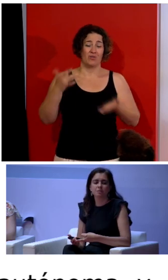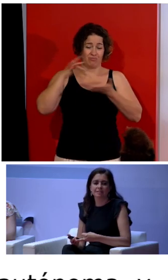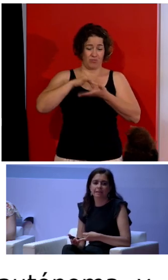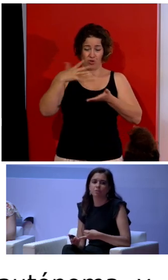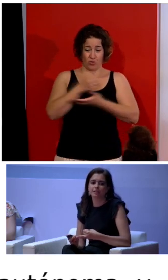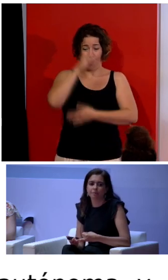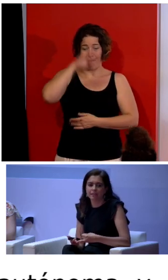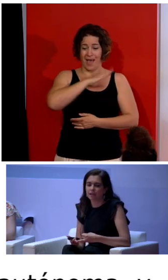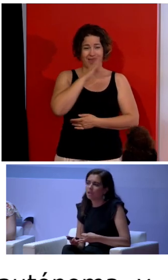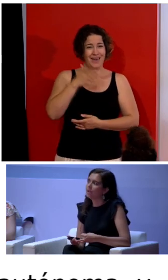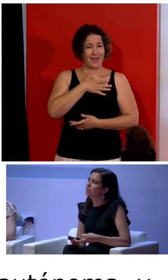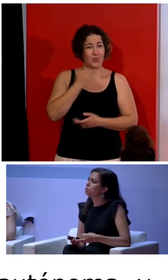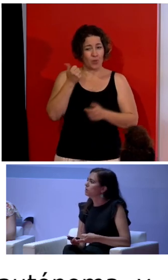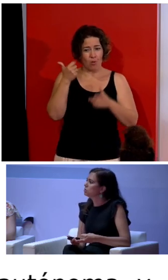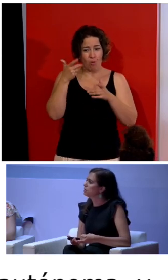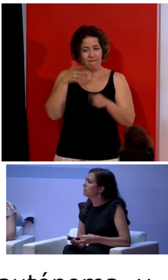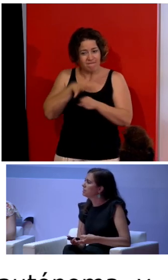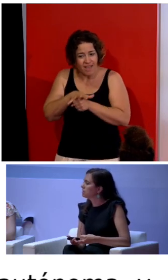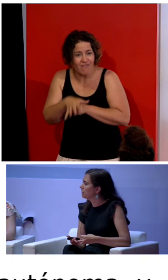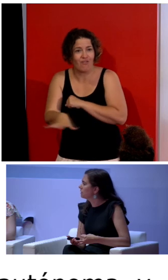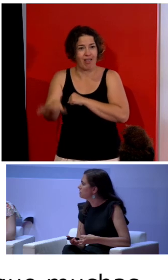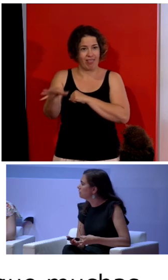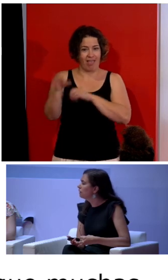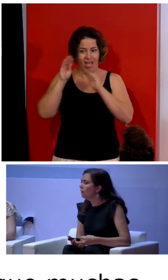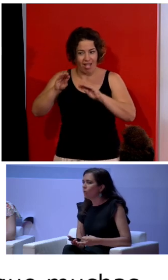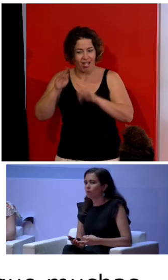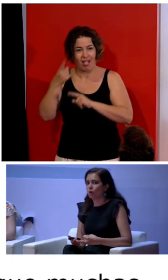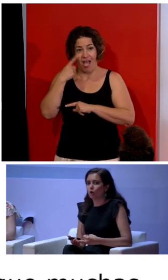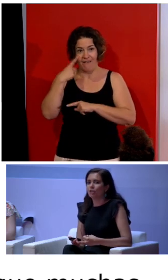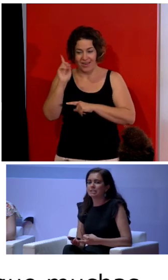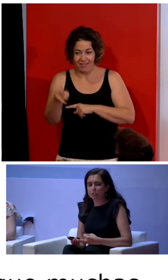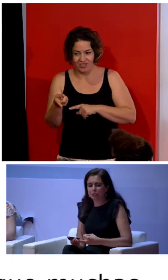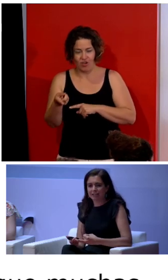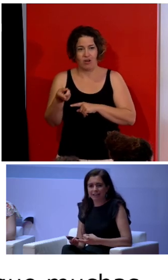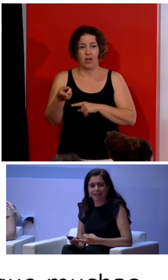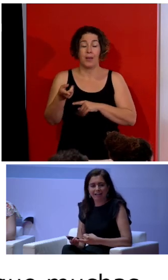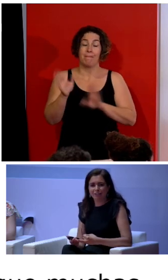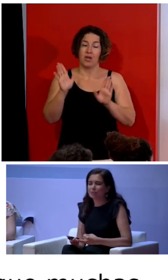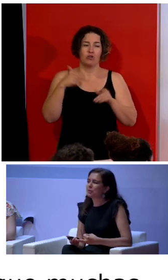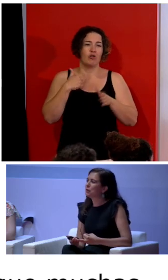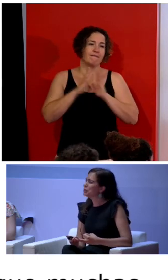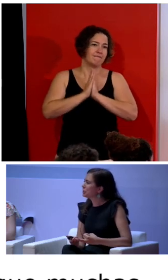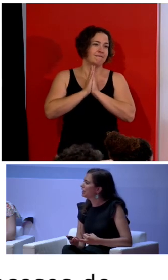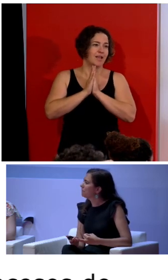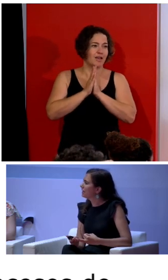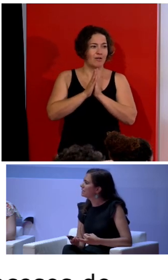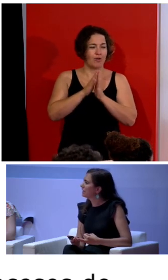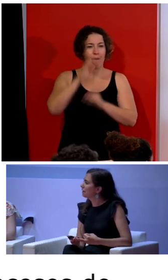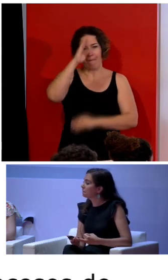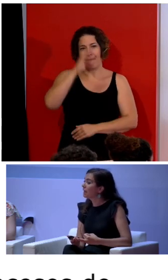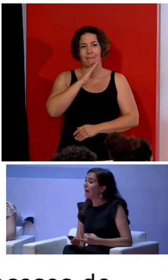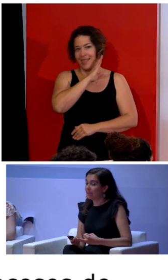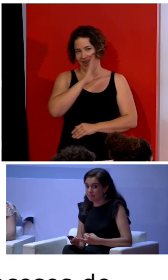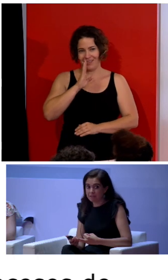que muchas veces queremos intervenir en esos procesos de decisión, pero insto a todos los padres a